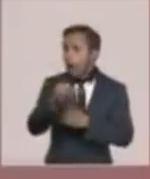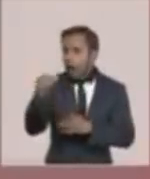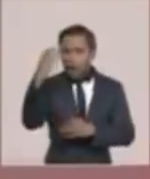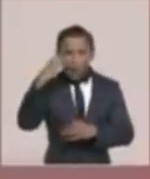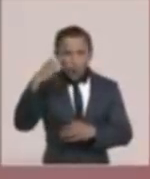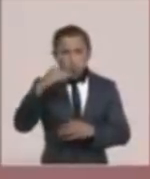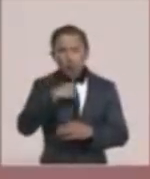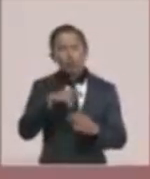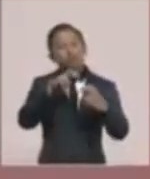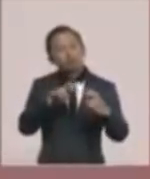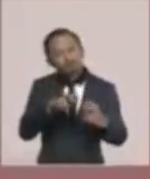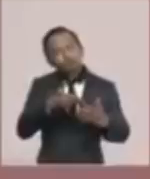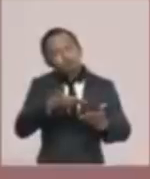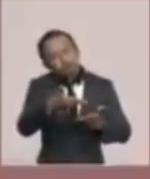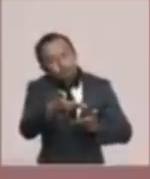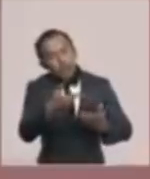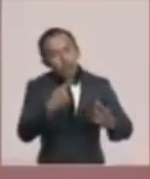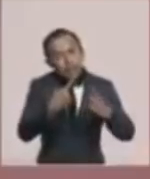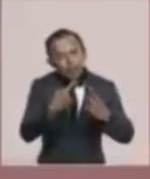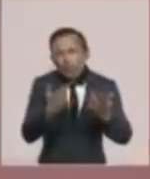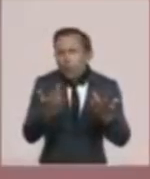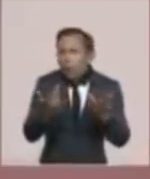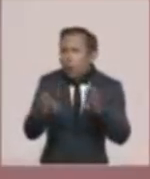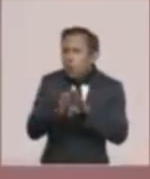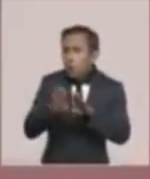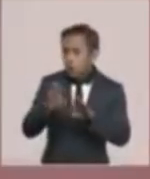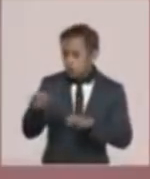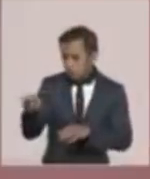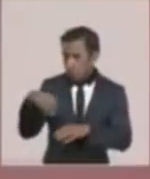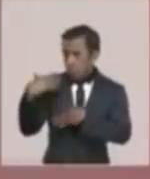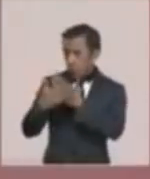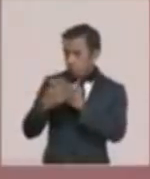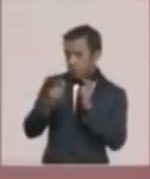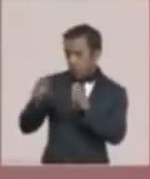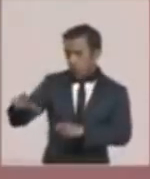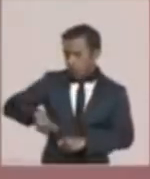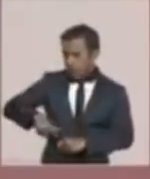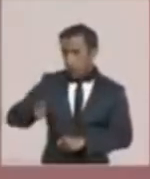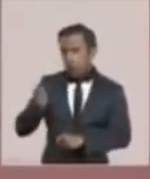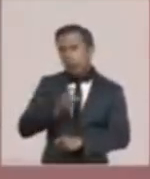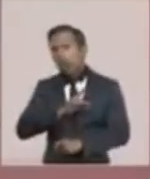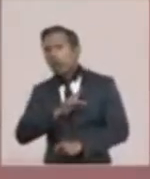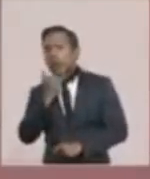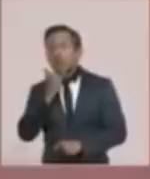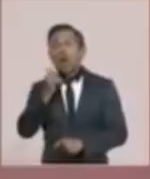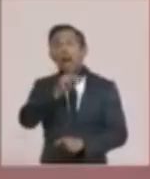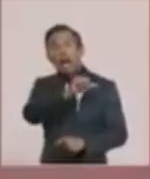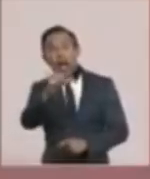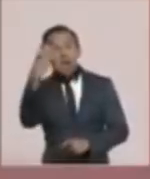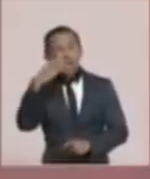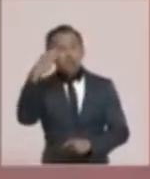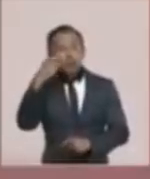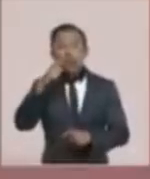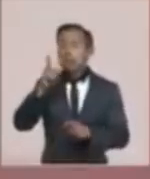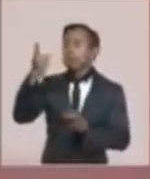poder y en tu miedo de volver a perder, te has convertido en un títere de los criminales. Yo los voy a meter a la